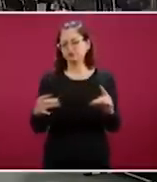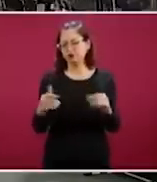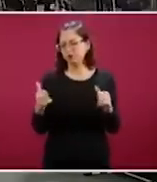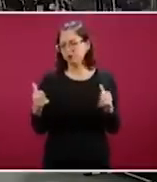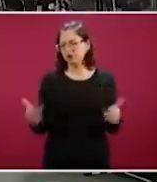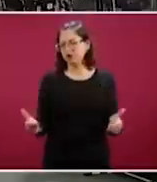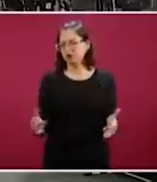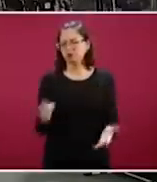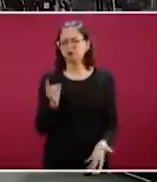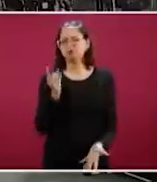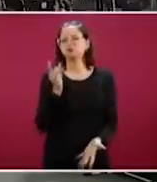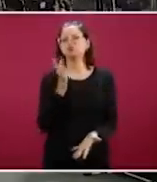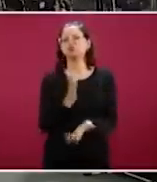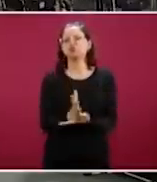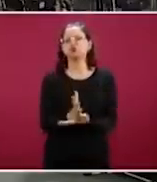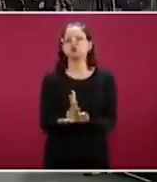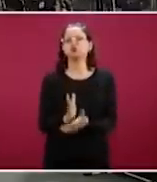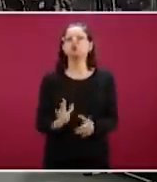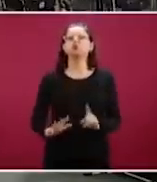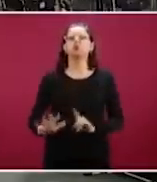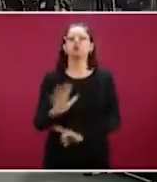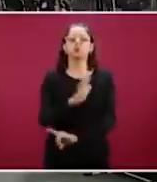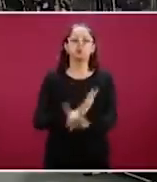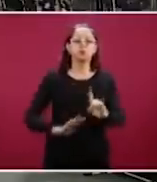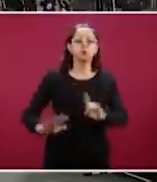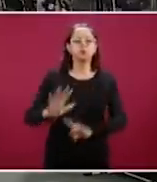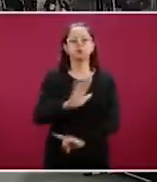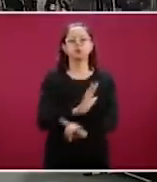el antecedente, contextualizar,